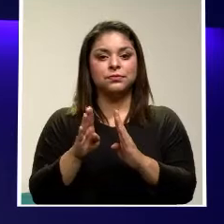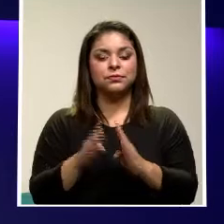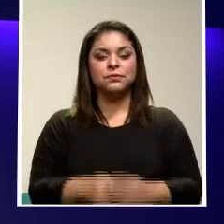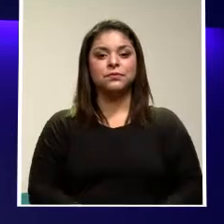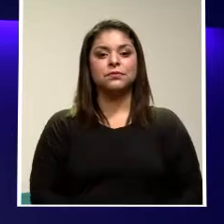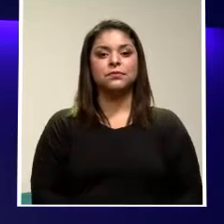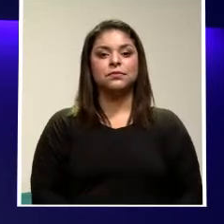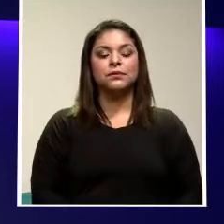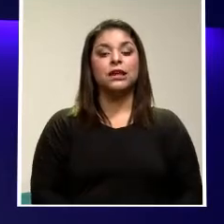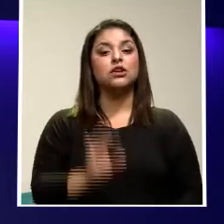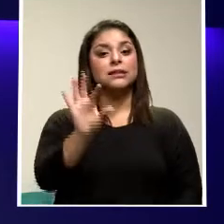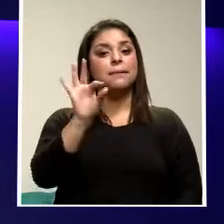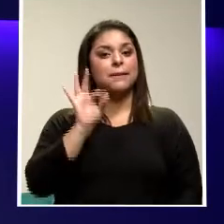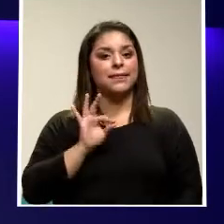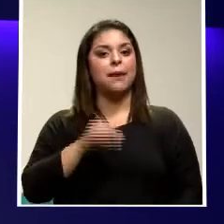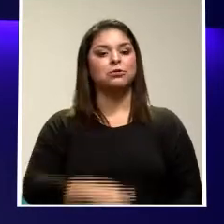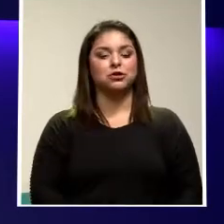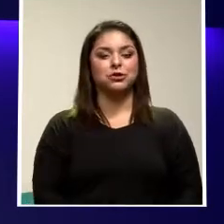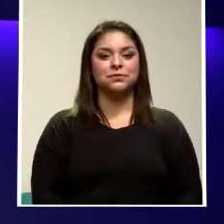los invitamos.